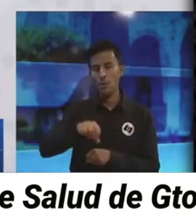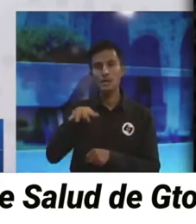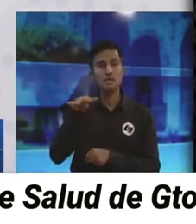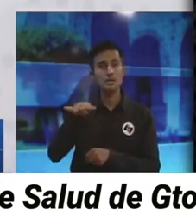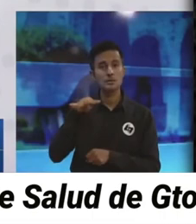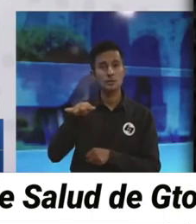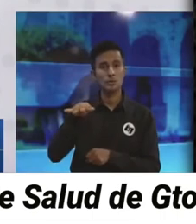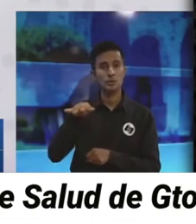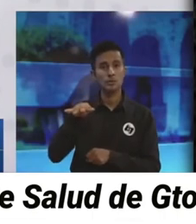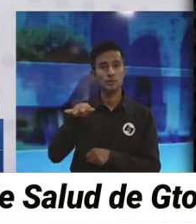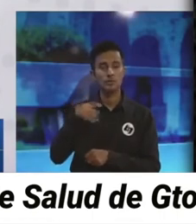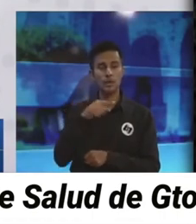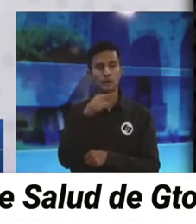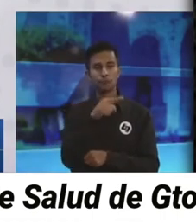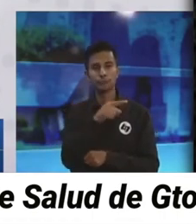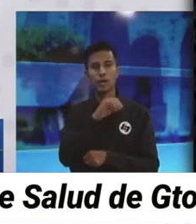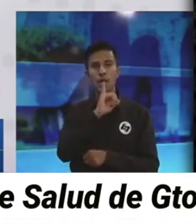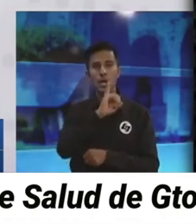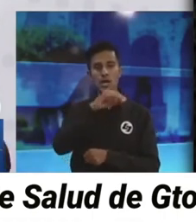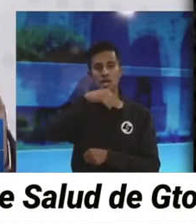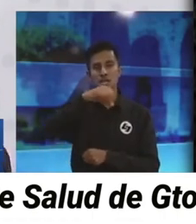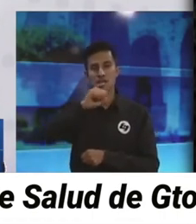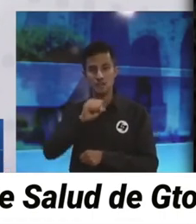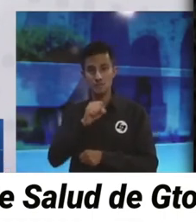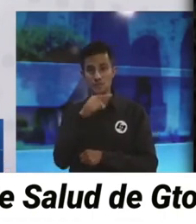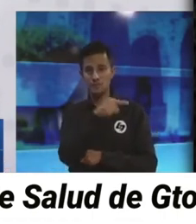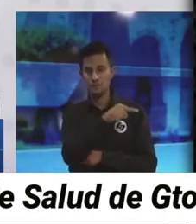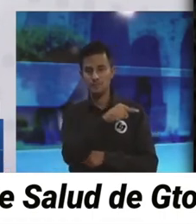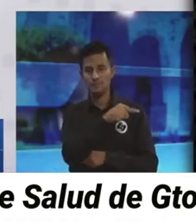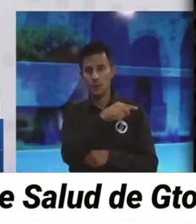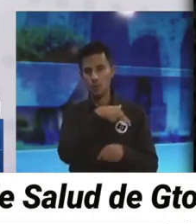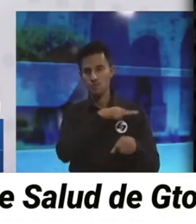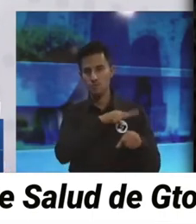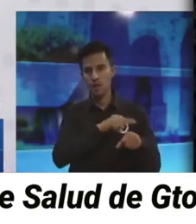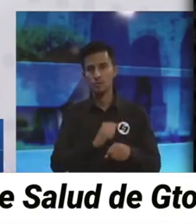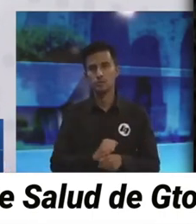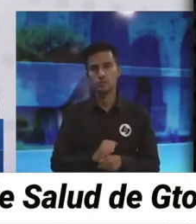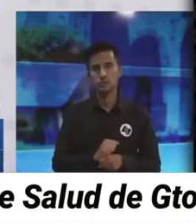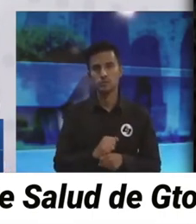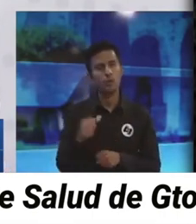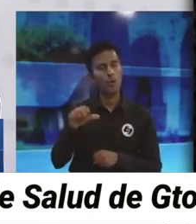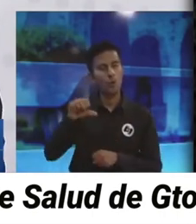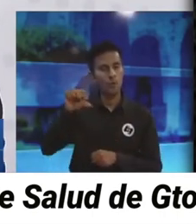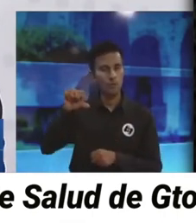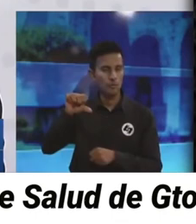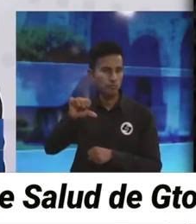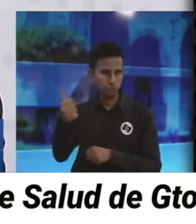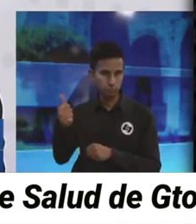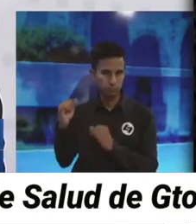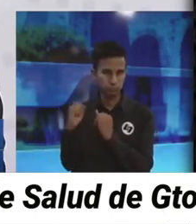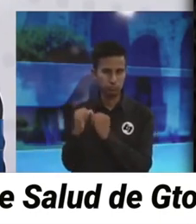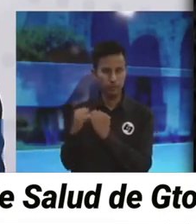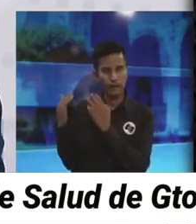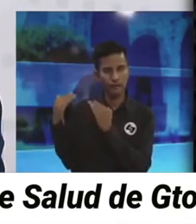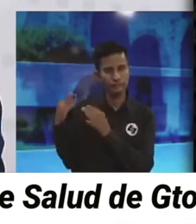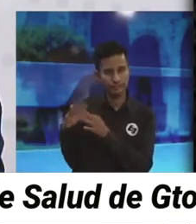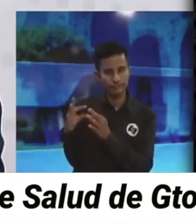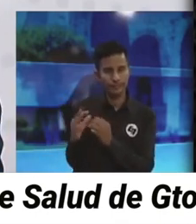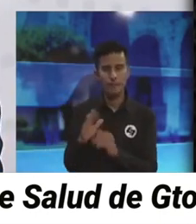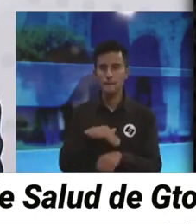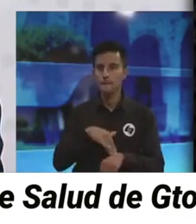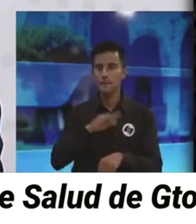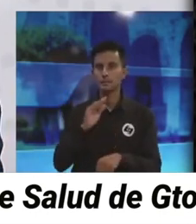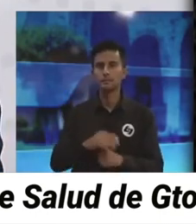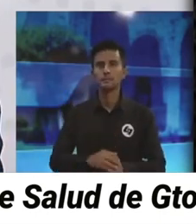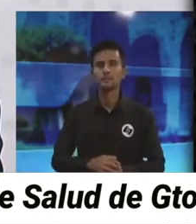necesidad de salir todos los días a conseguir el sustento para sus familias, lo cual aseguró que se comprende perfectamente. Esta declaración la realizó